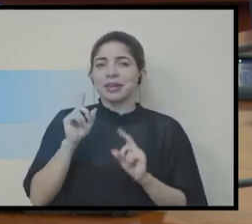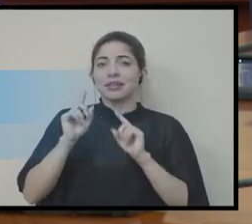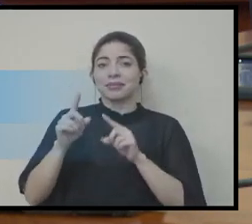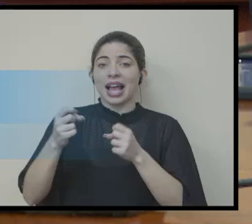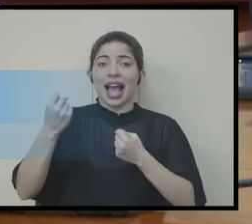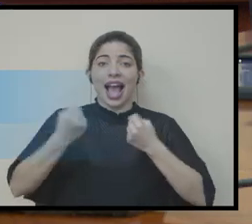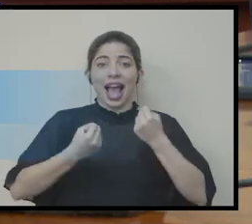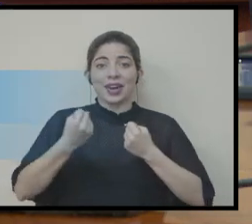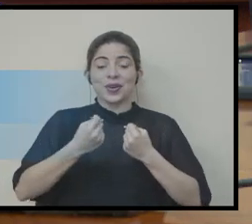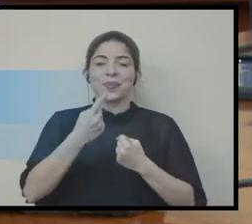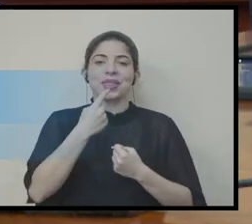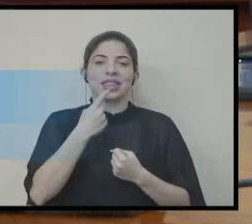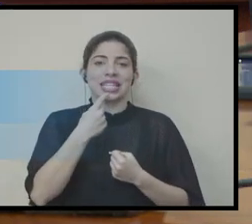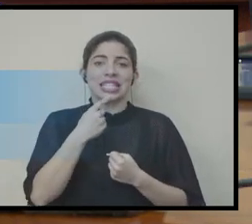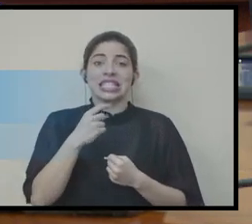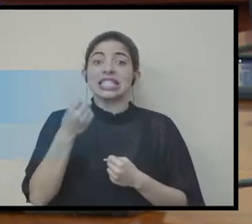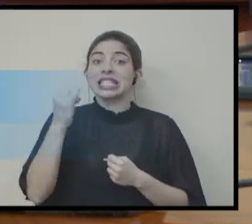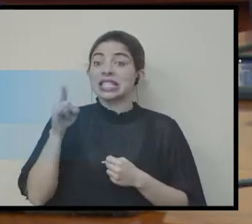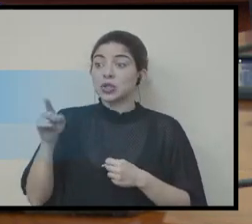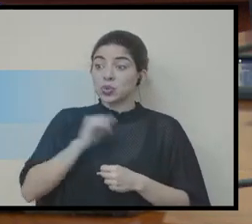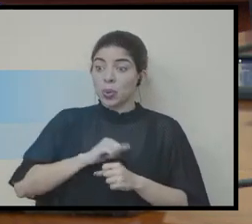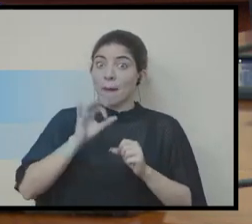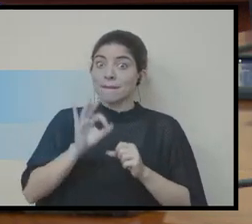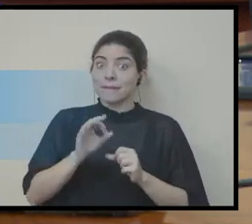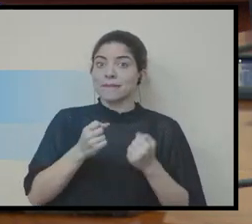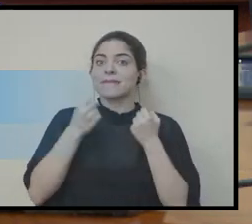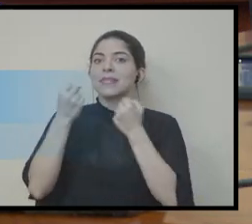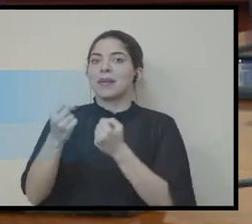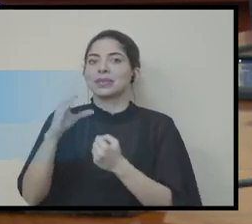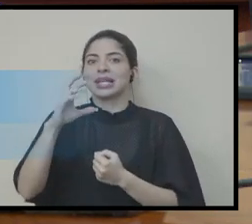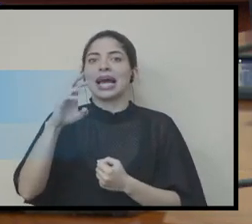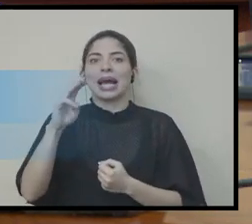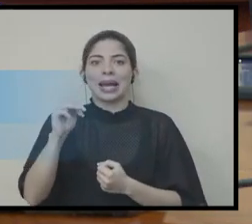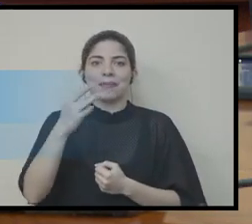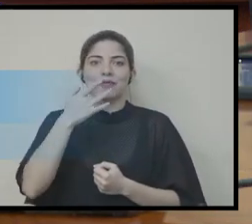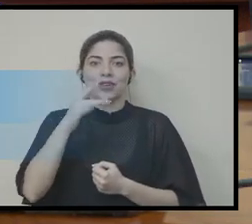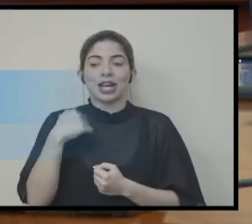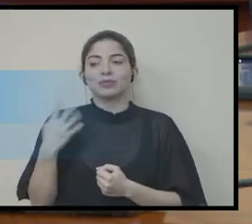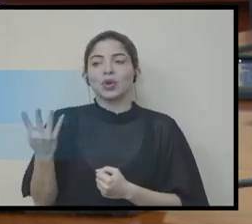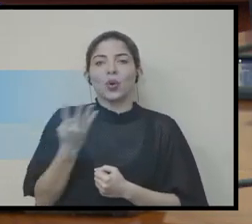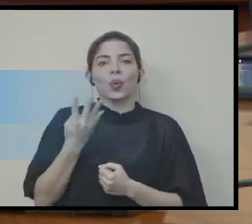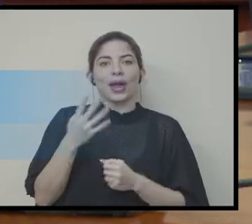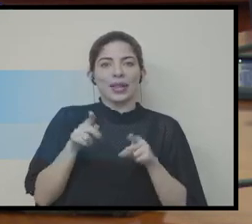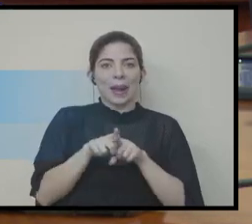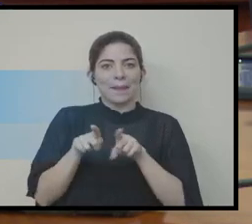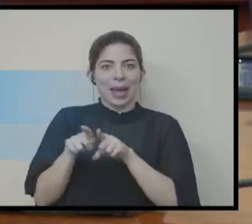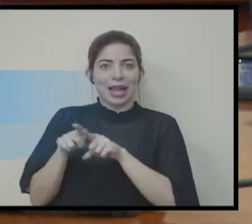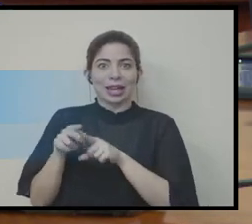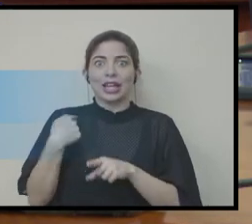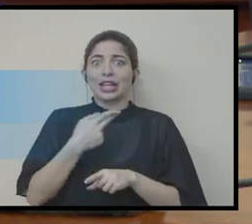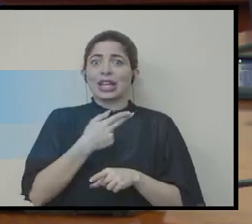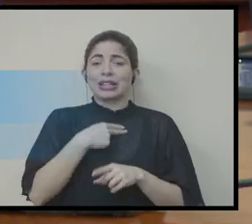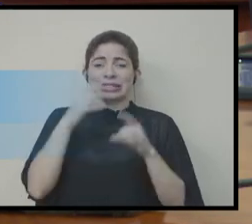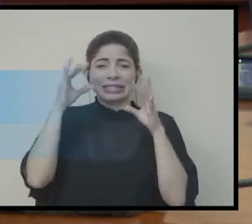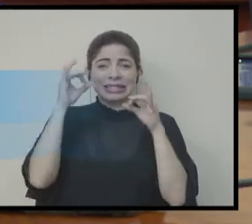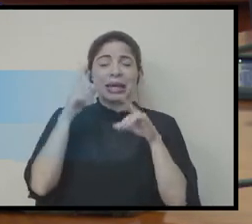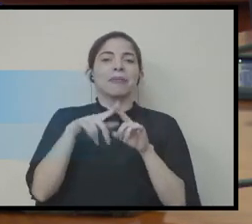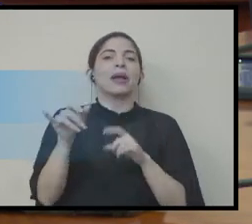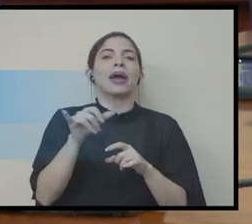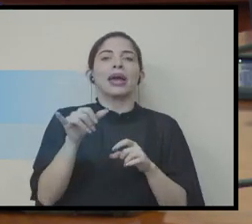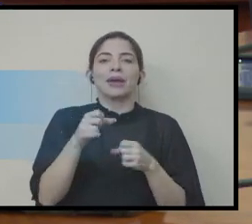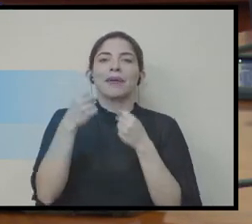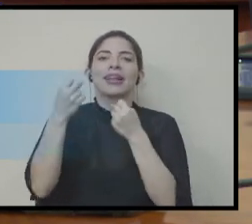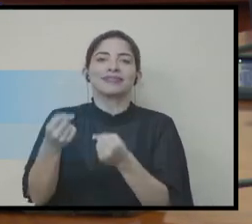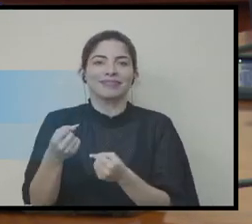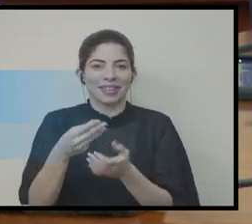en el carro y nos decía, si se portan bien los paso a Creme Rica. Somos 4 hermanos. Y nos portábamos pésimo y aún así nos